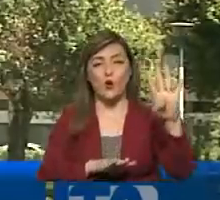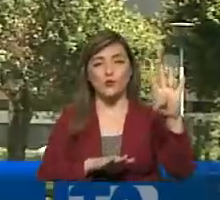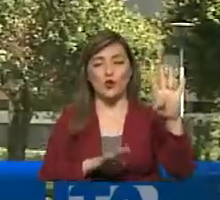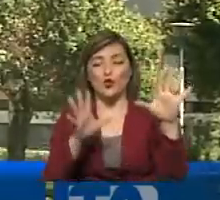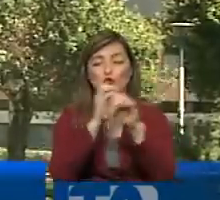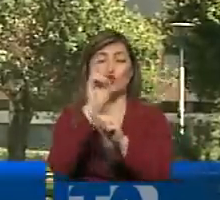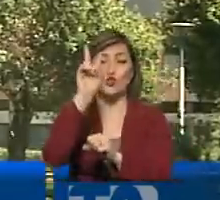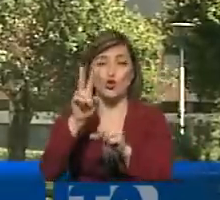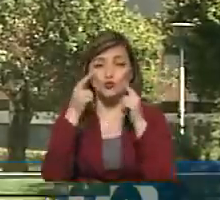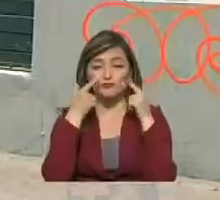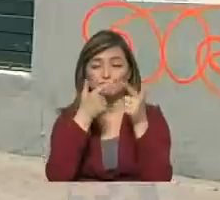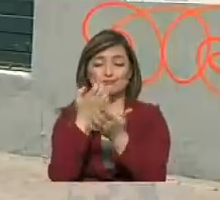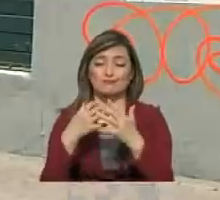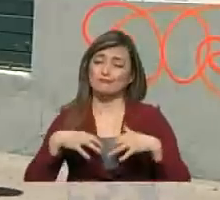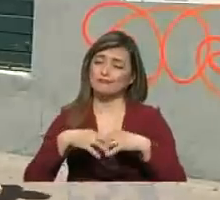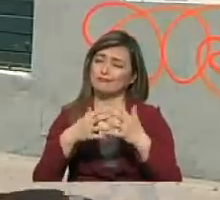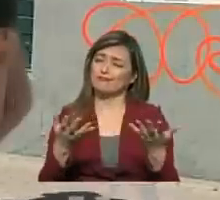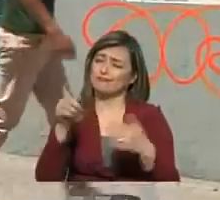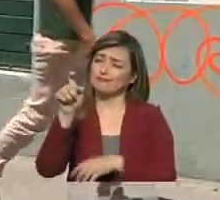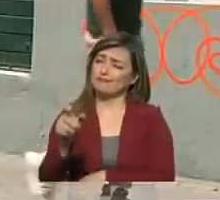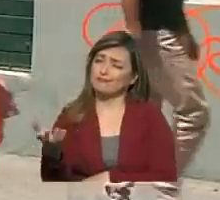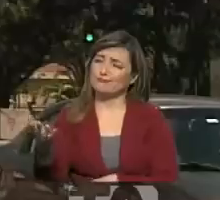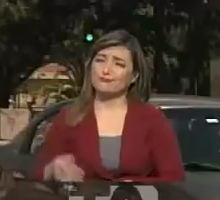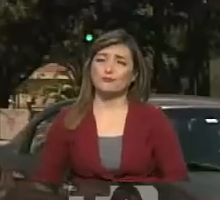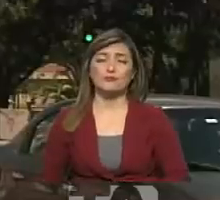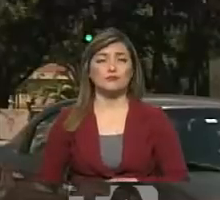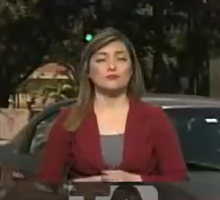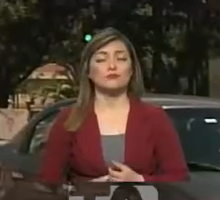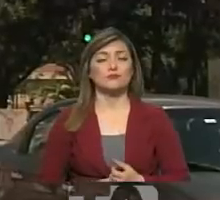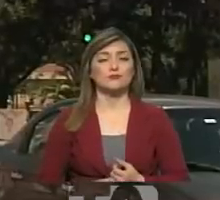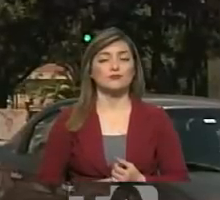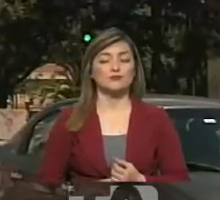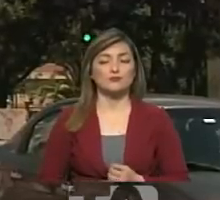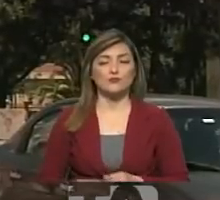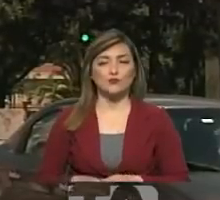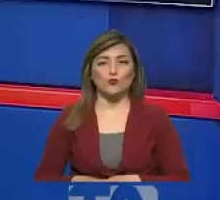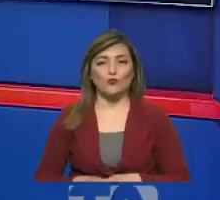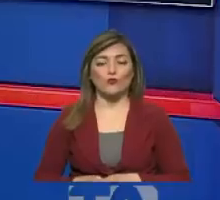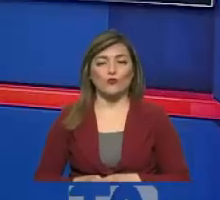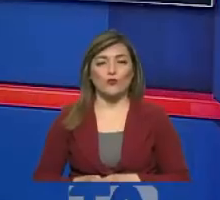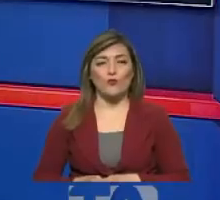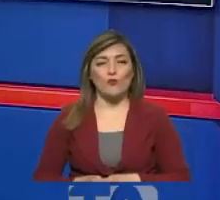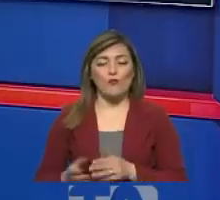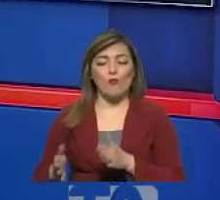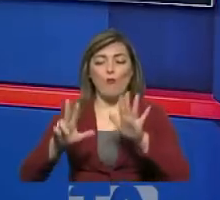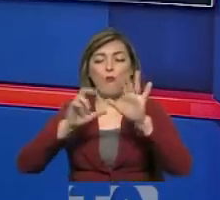que necesitan que la economía del sector se reactive. Fernanda Ceballos, 24 horas.